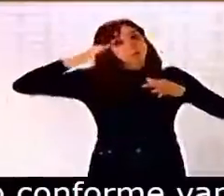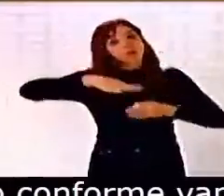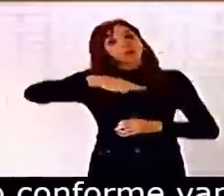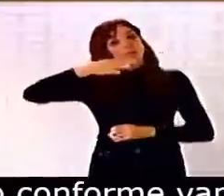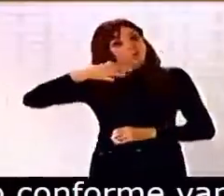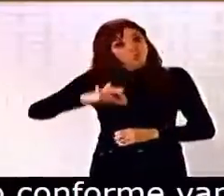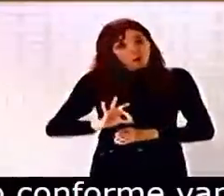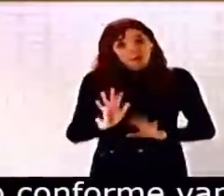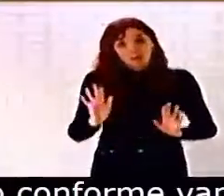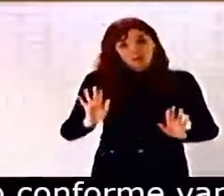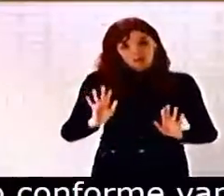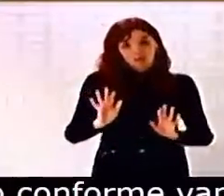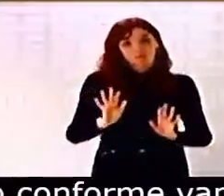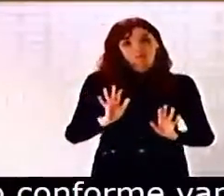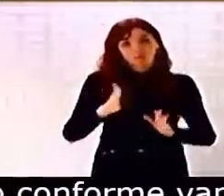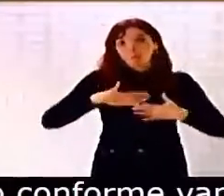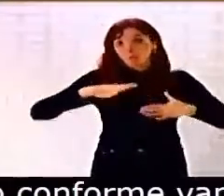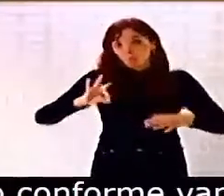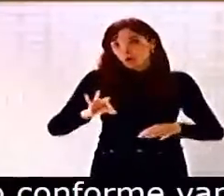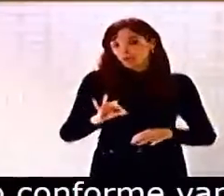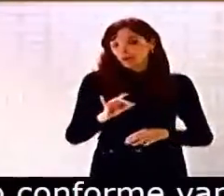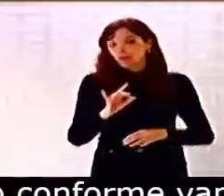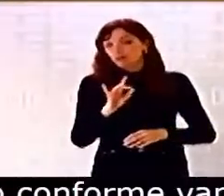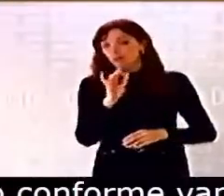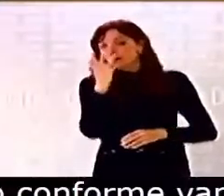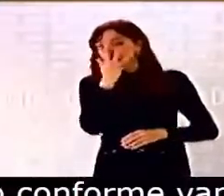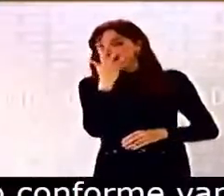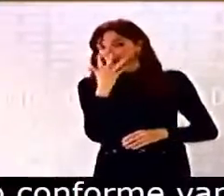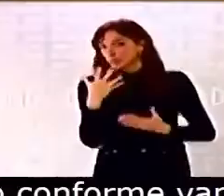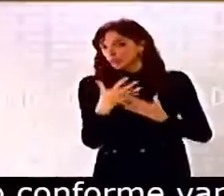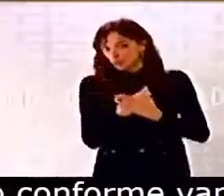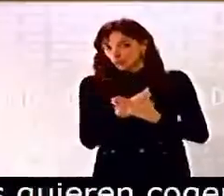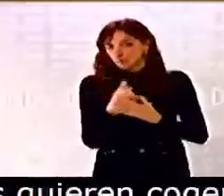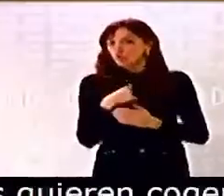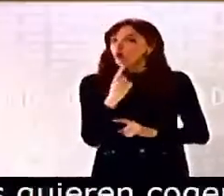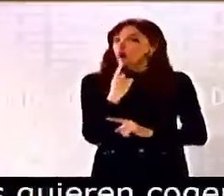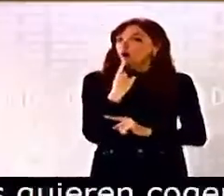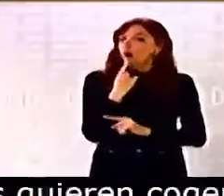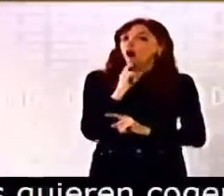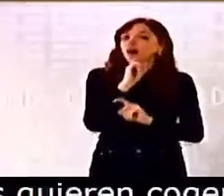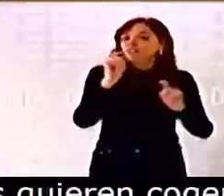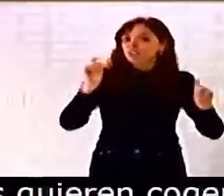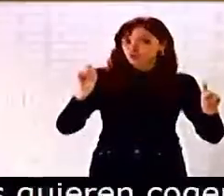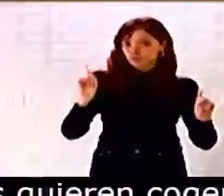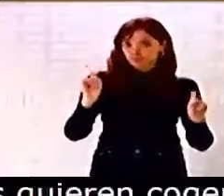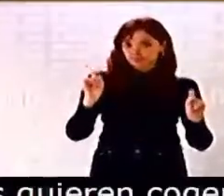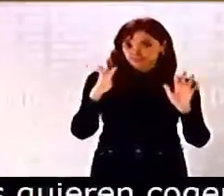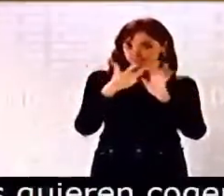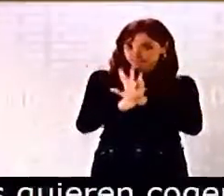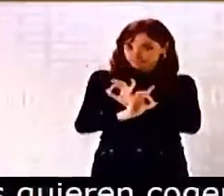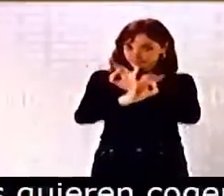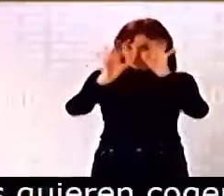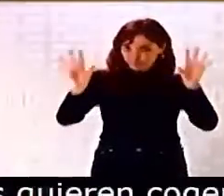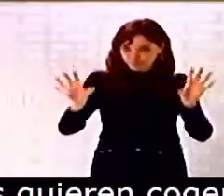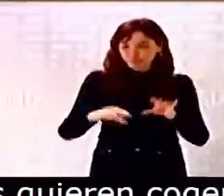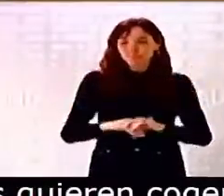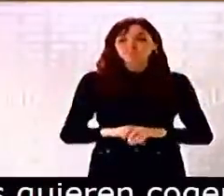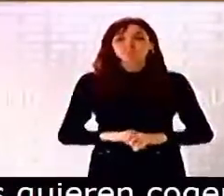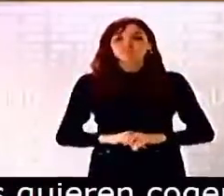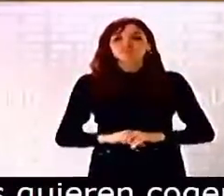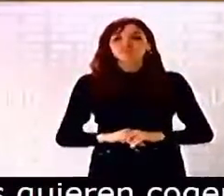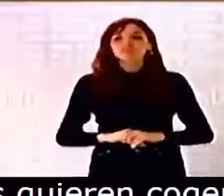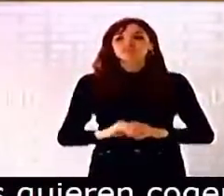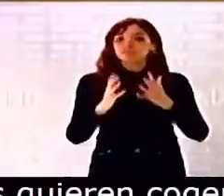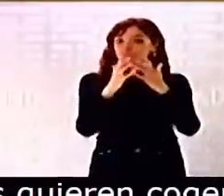coger por cualquier hoja que quieran. Yo le digo, y a buen entendedor con pocas palabras bastan, se